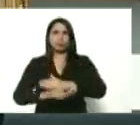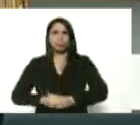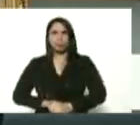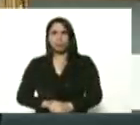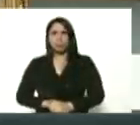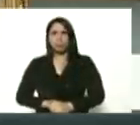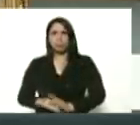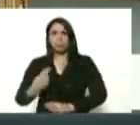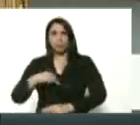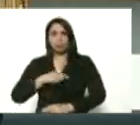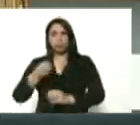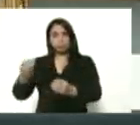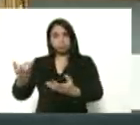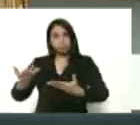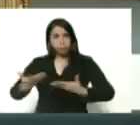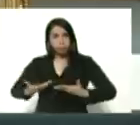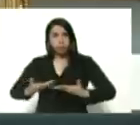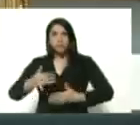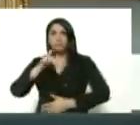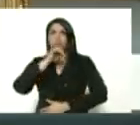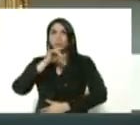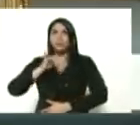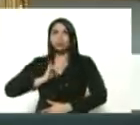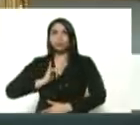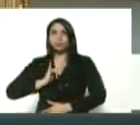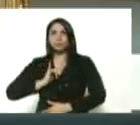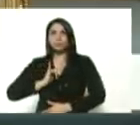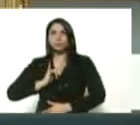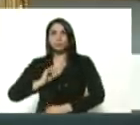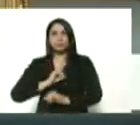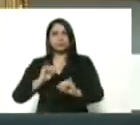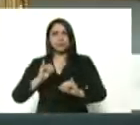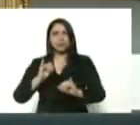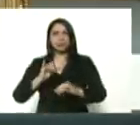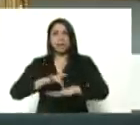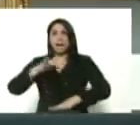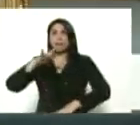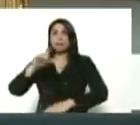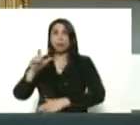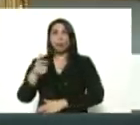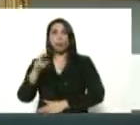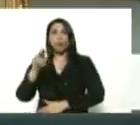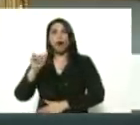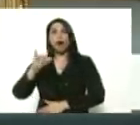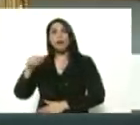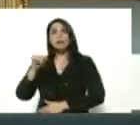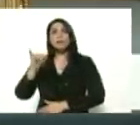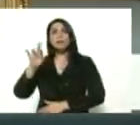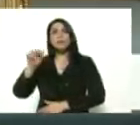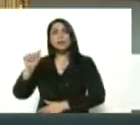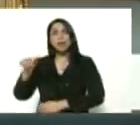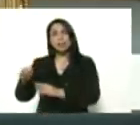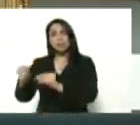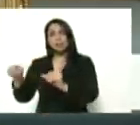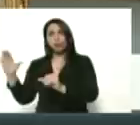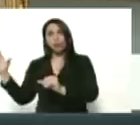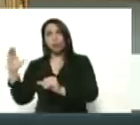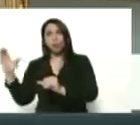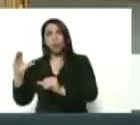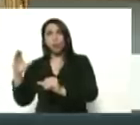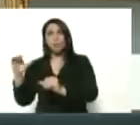Así que recibimos la información que desde la Alta Guajira de Colombia, territorio de Colombia, en